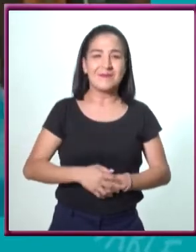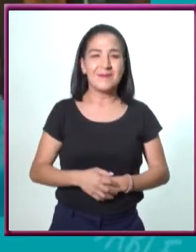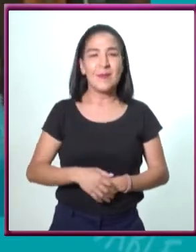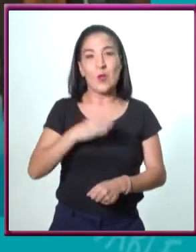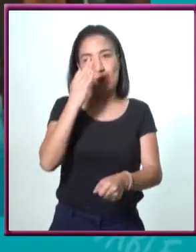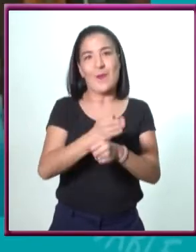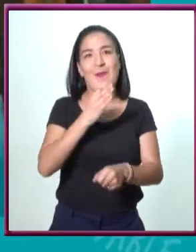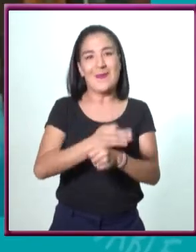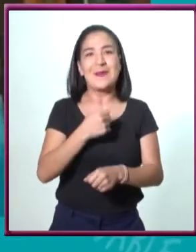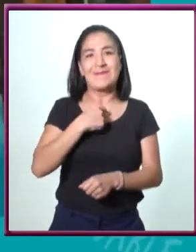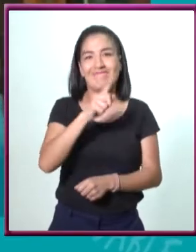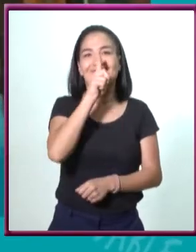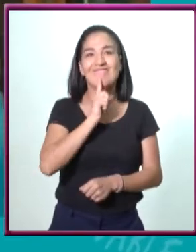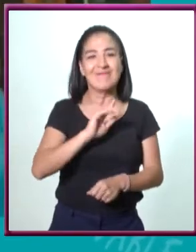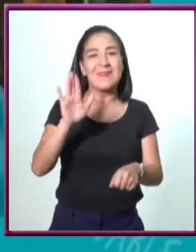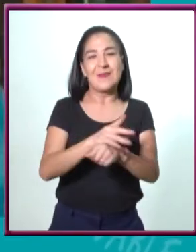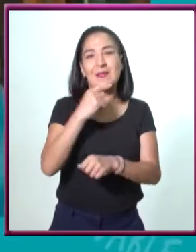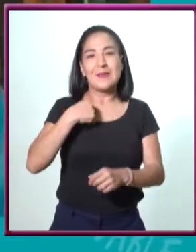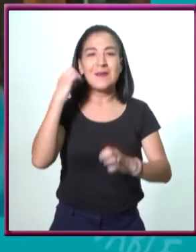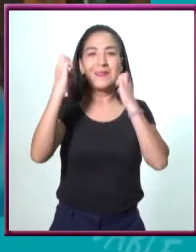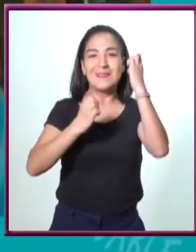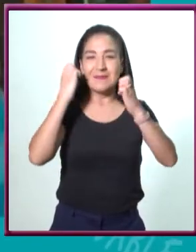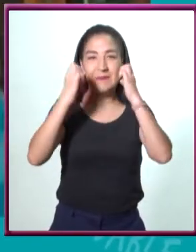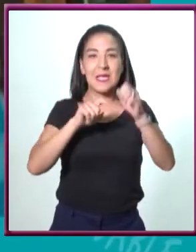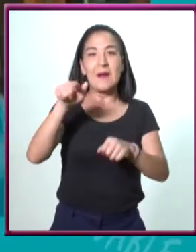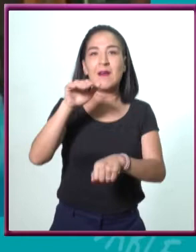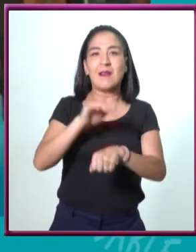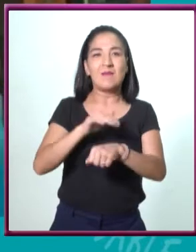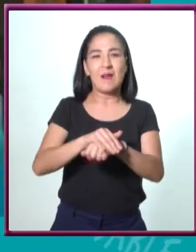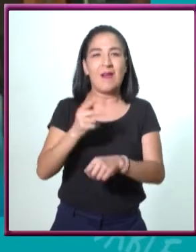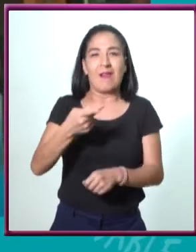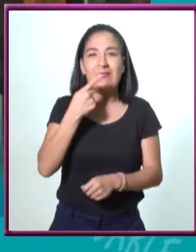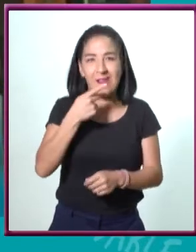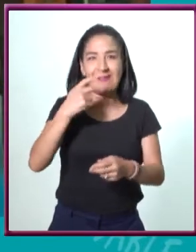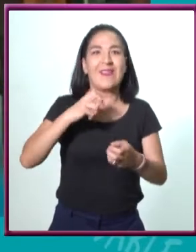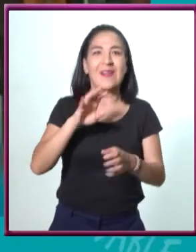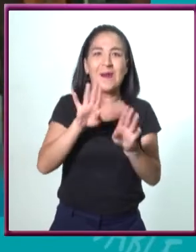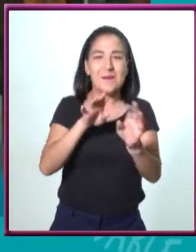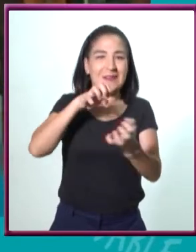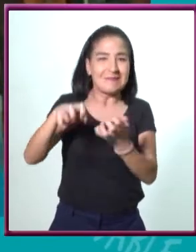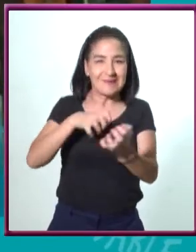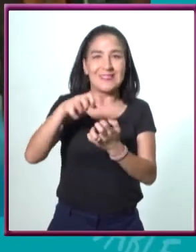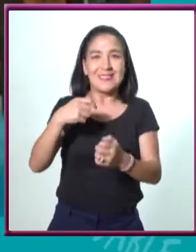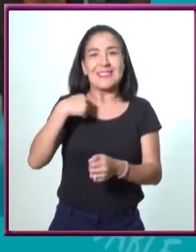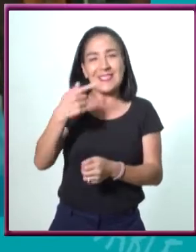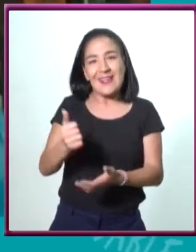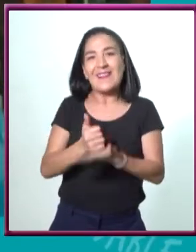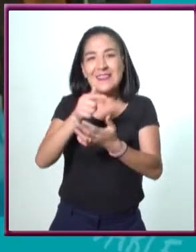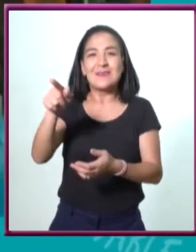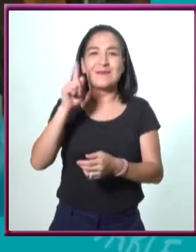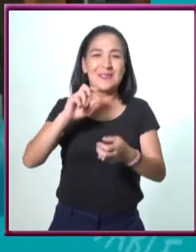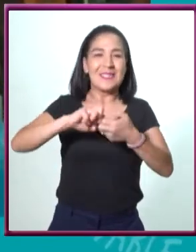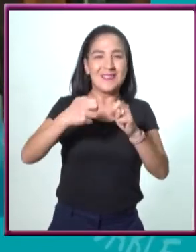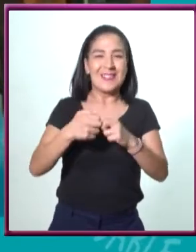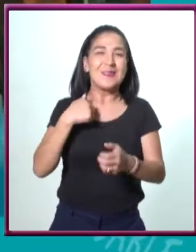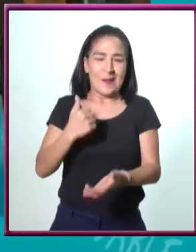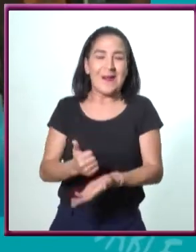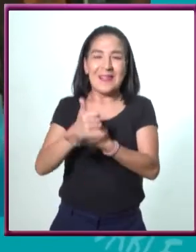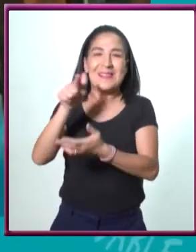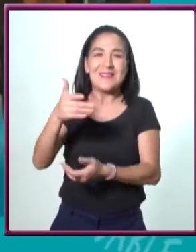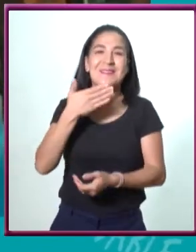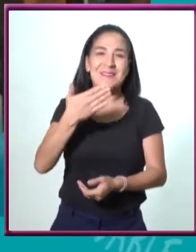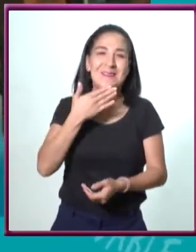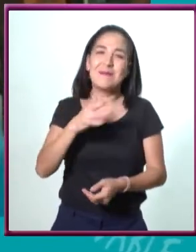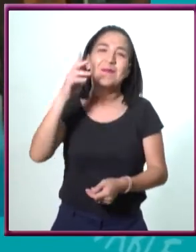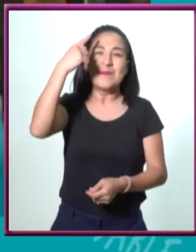Fue hoy, porque nos tocó exponer y una amiga se trabó mucho porque se puso muy nerviosa y yo le dije que le había salido muy bien para